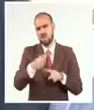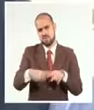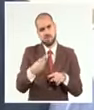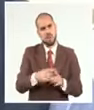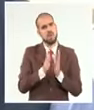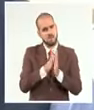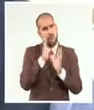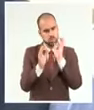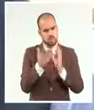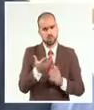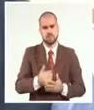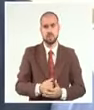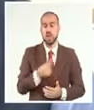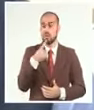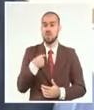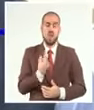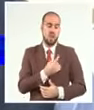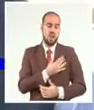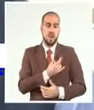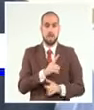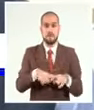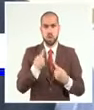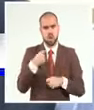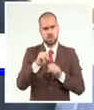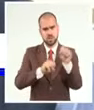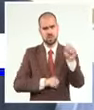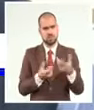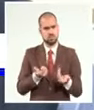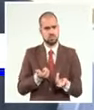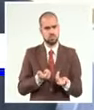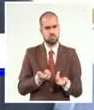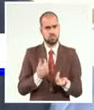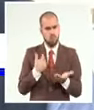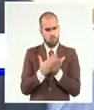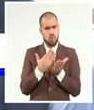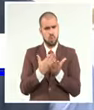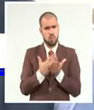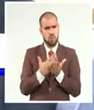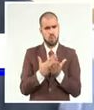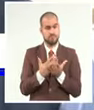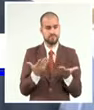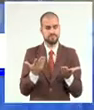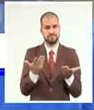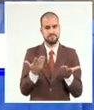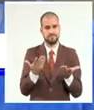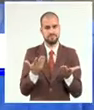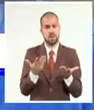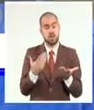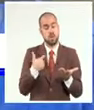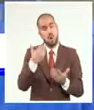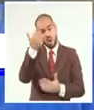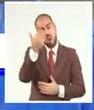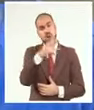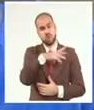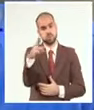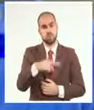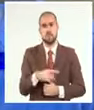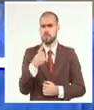queridos. Me duele mucho porque bueno, yo tengo un título y ahí, aquí se lo debo. La revolución. Me han preguntado,